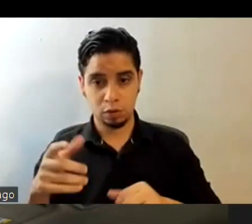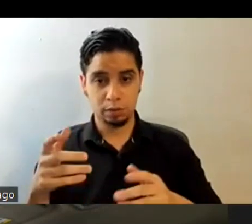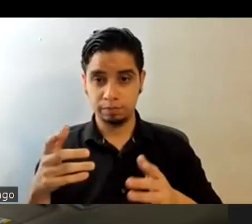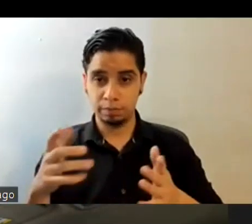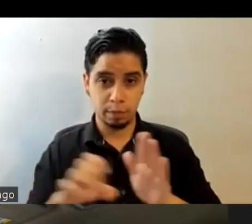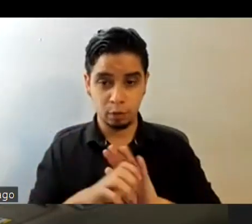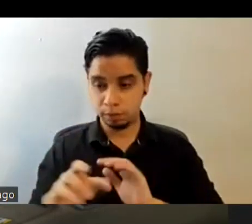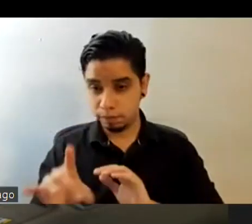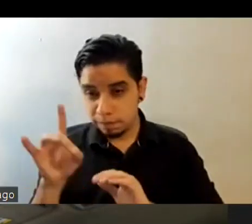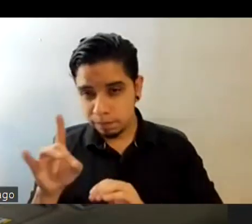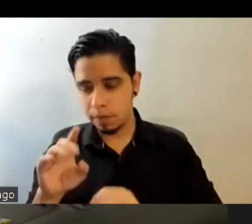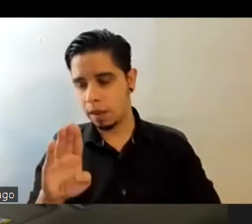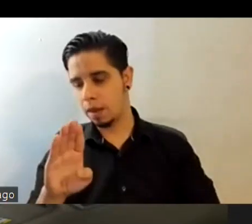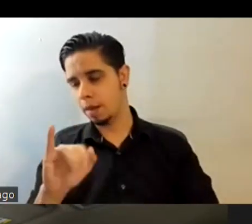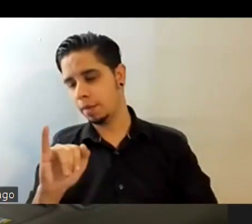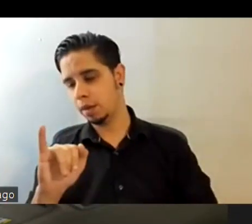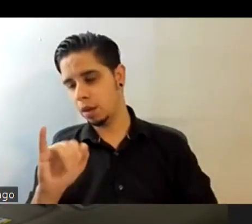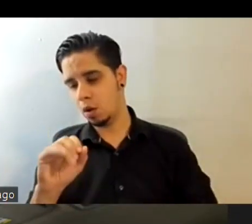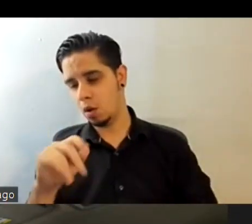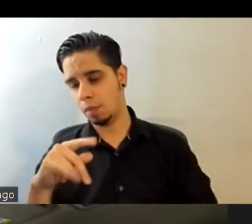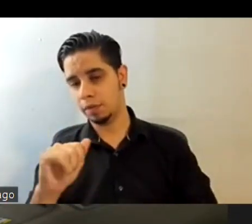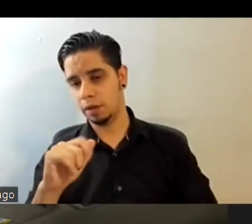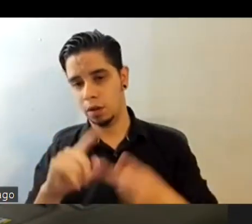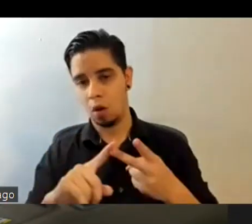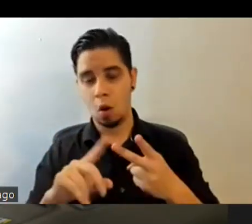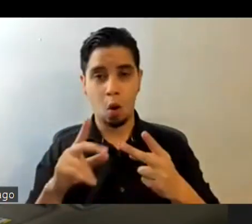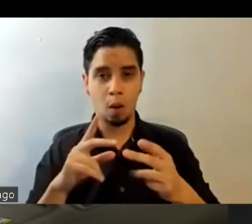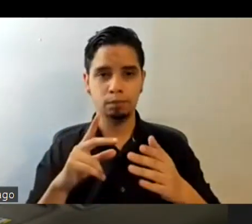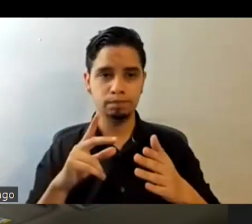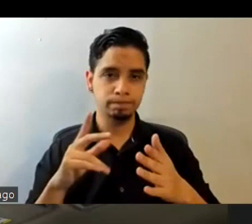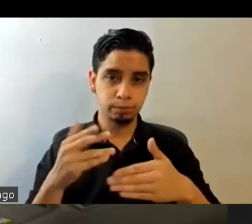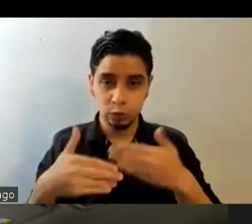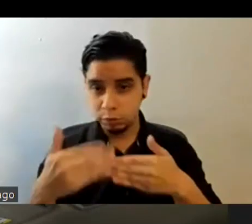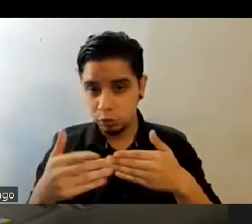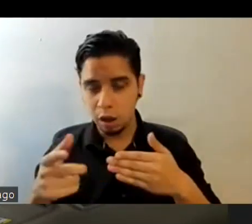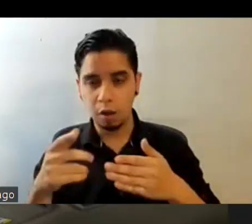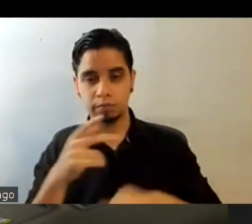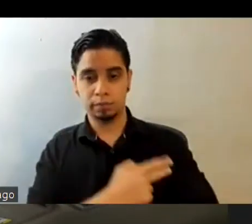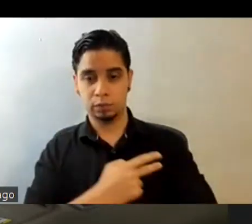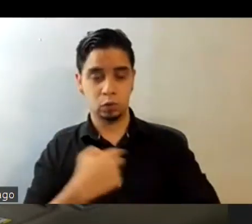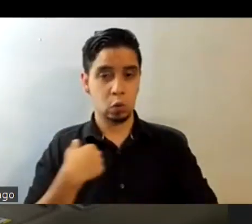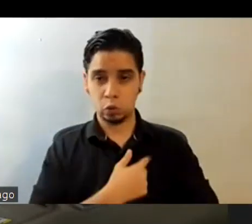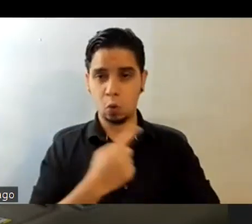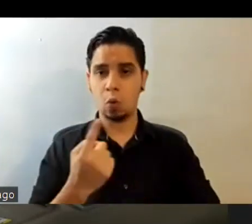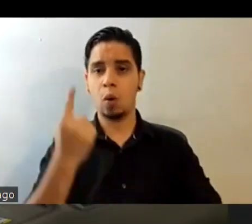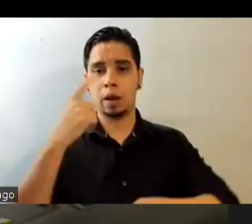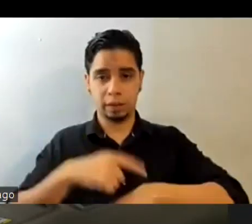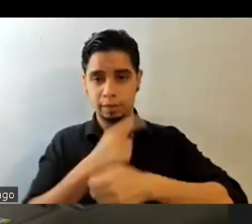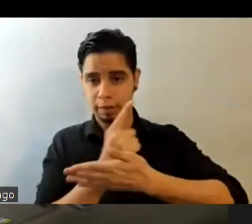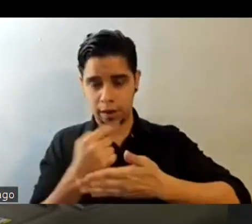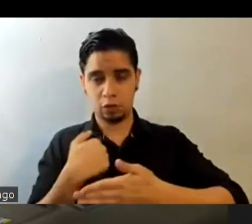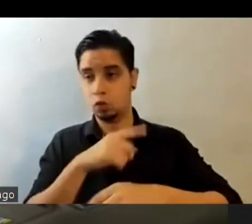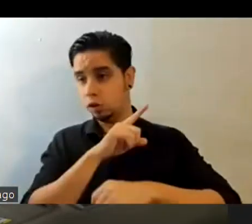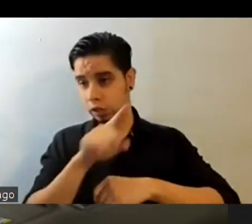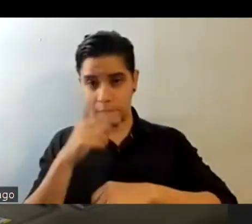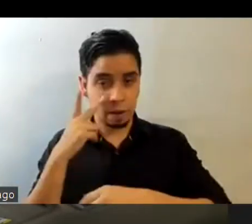biopsia o procedimiento a los pacientes. Y empezamos a trabajar una vez a la semana con los pacientes y salía yo de mi casa a ver